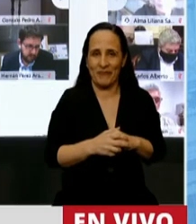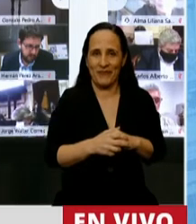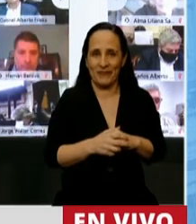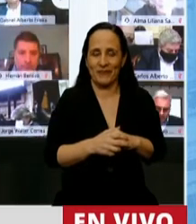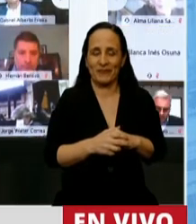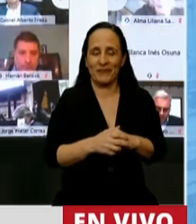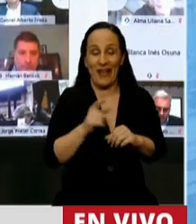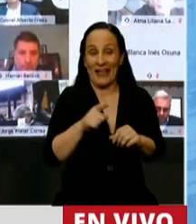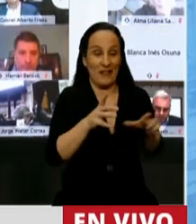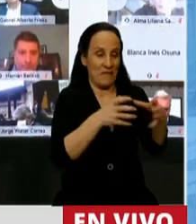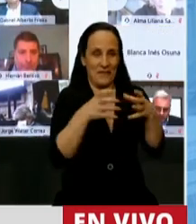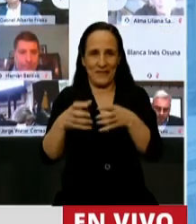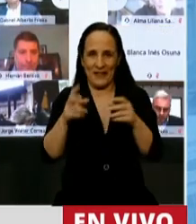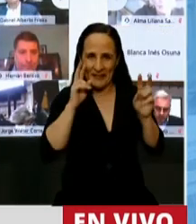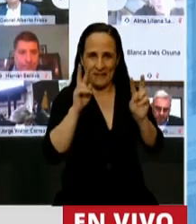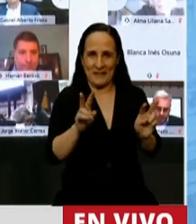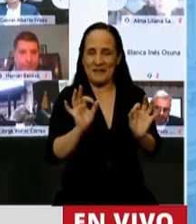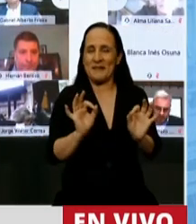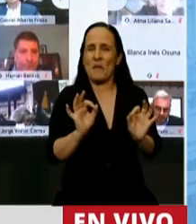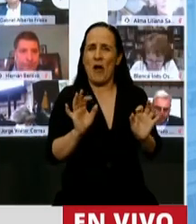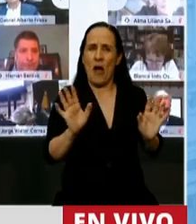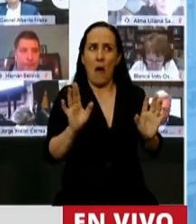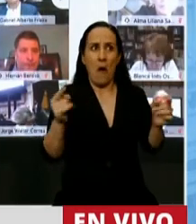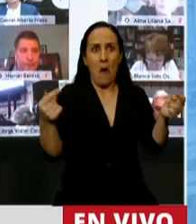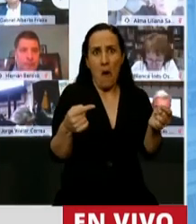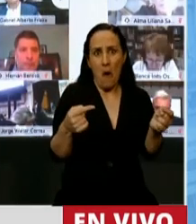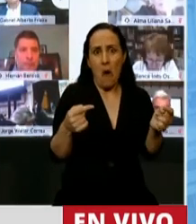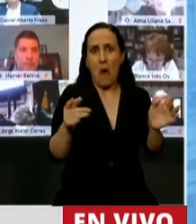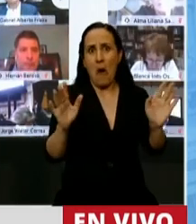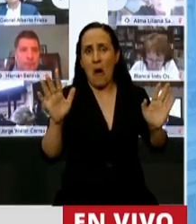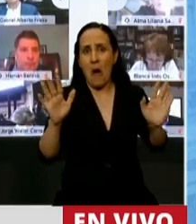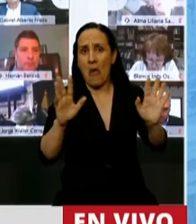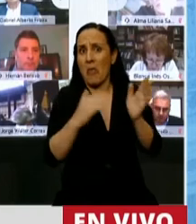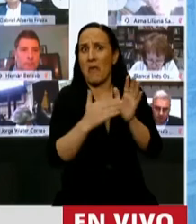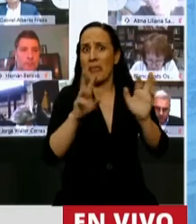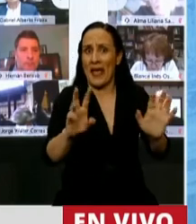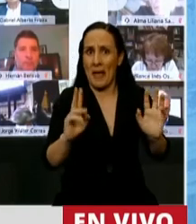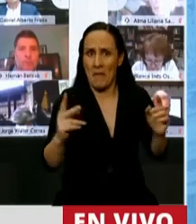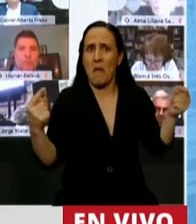estas dos expresiones. Si se quiere, expresiones contradictorias o expresiones antagónicas en algunos aspectos,